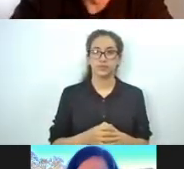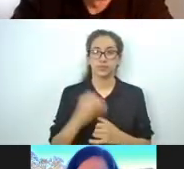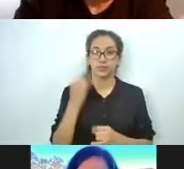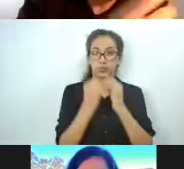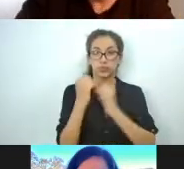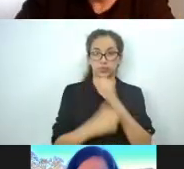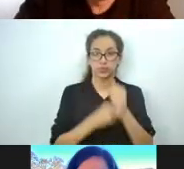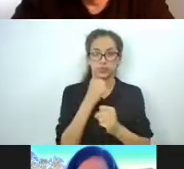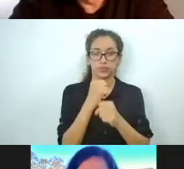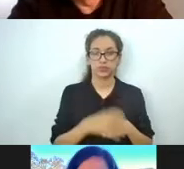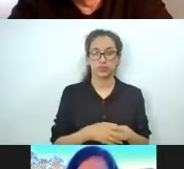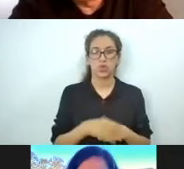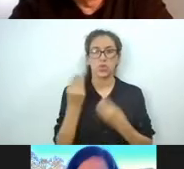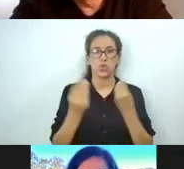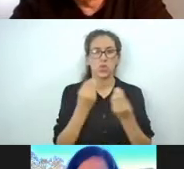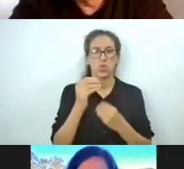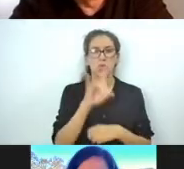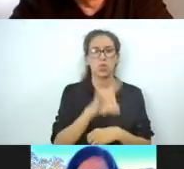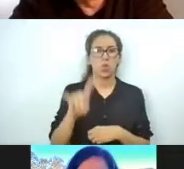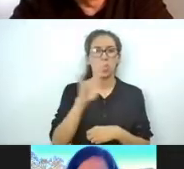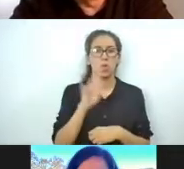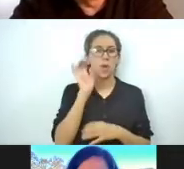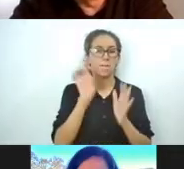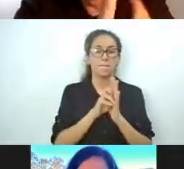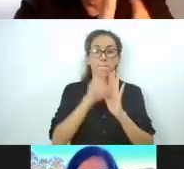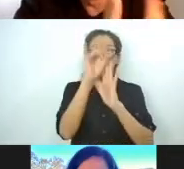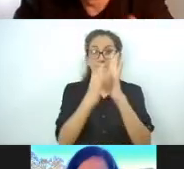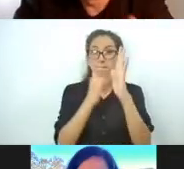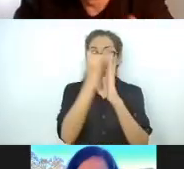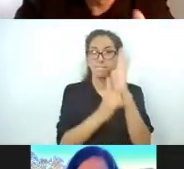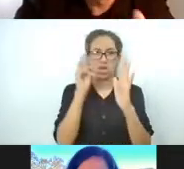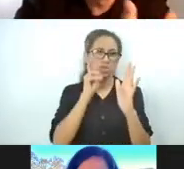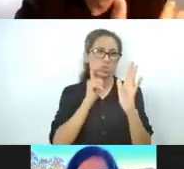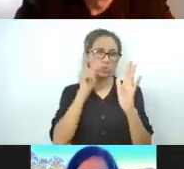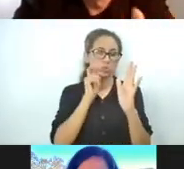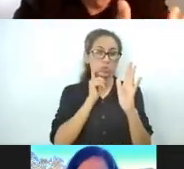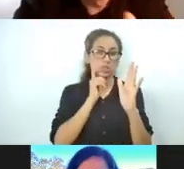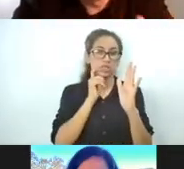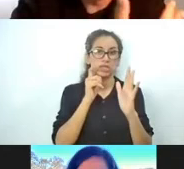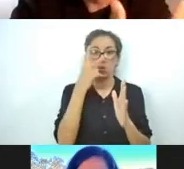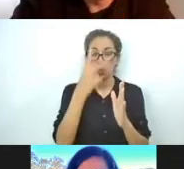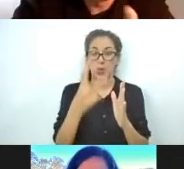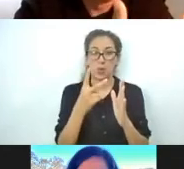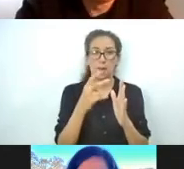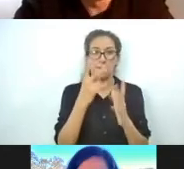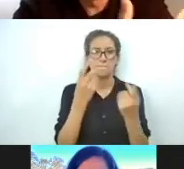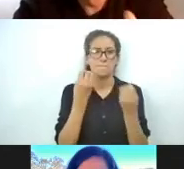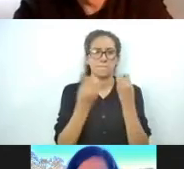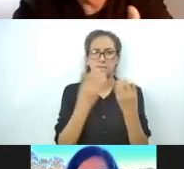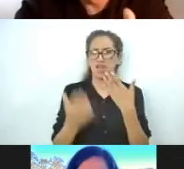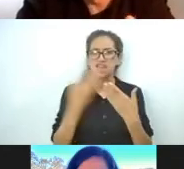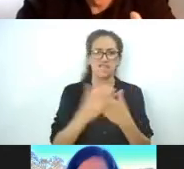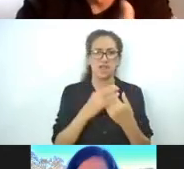años. Uno es el uso de la pornografía, ¿no? O sea, la pornografía que ahora está tan fácil poder